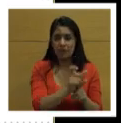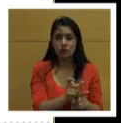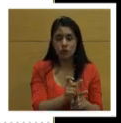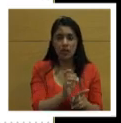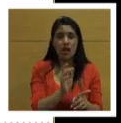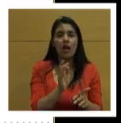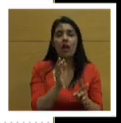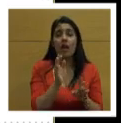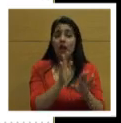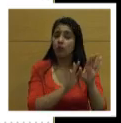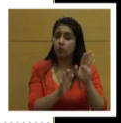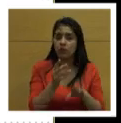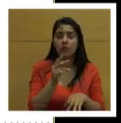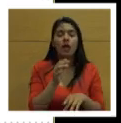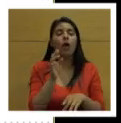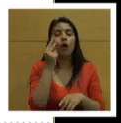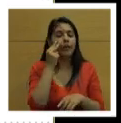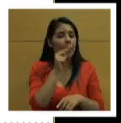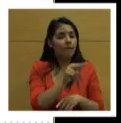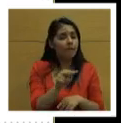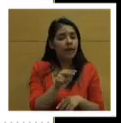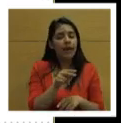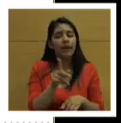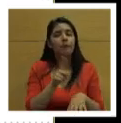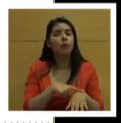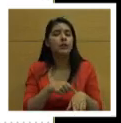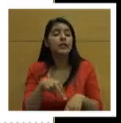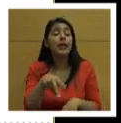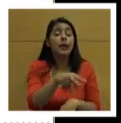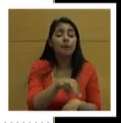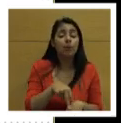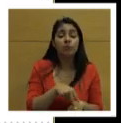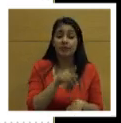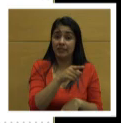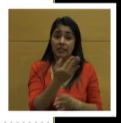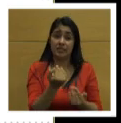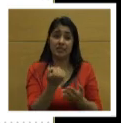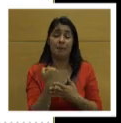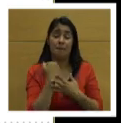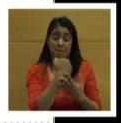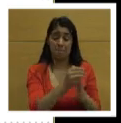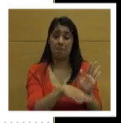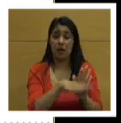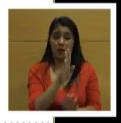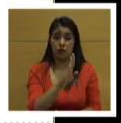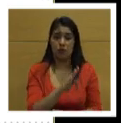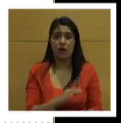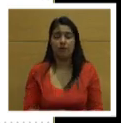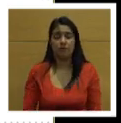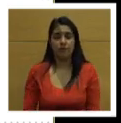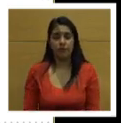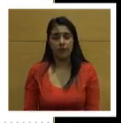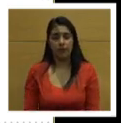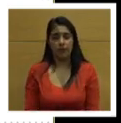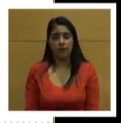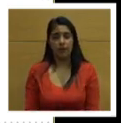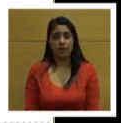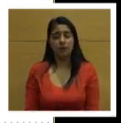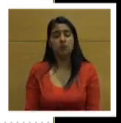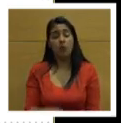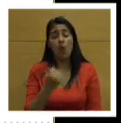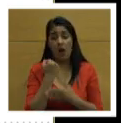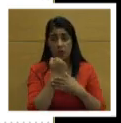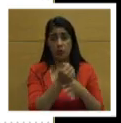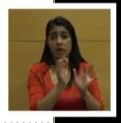rondas periódicas, si esa persona necesita alguna ayuda adicional? De alguna manera prestar una ayuda más